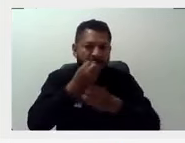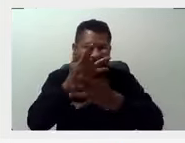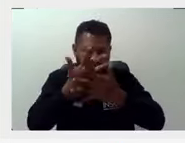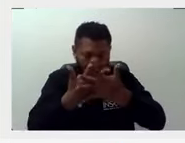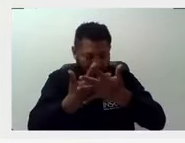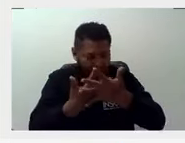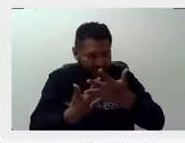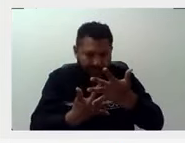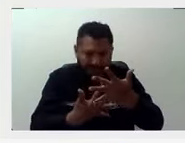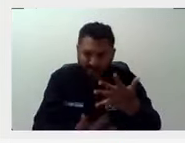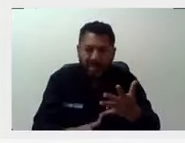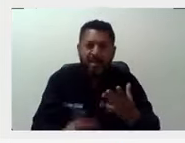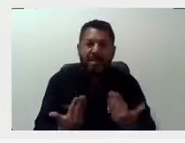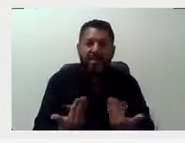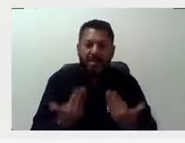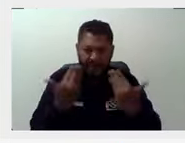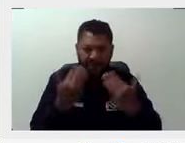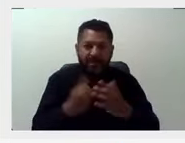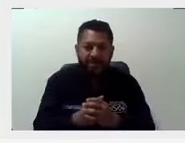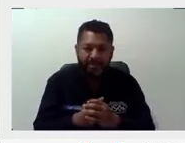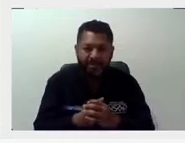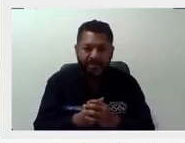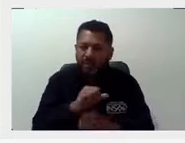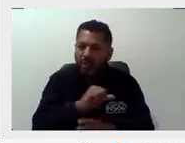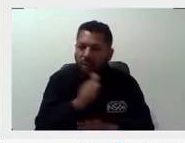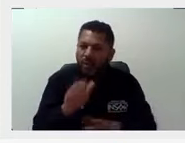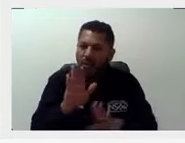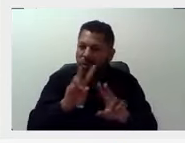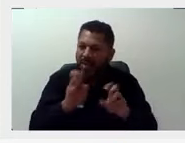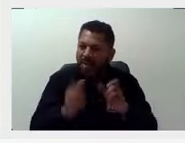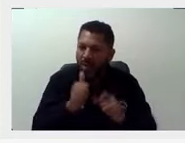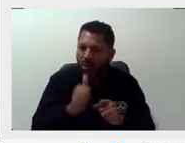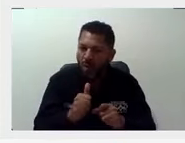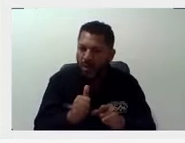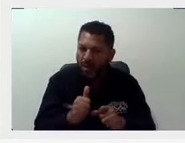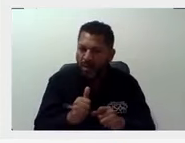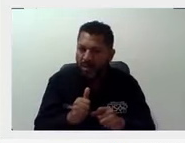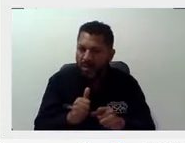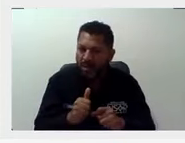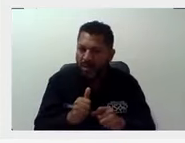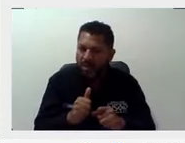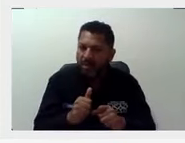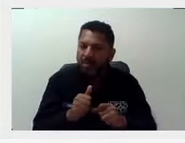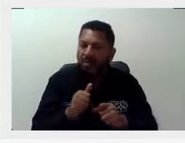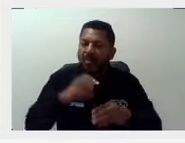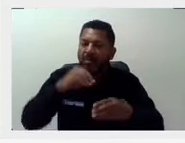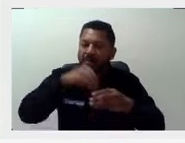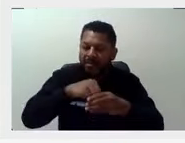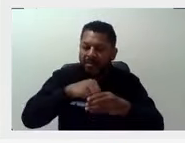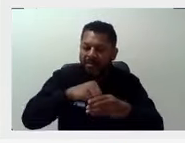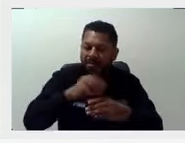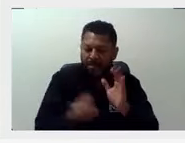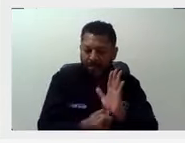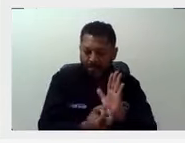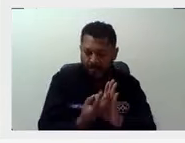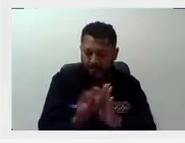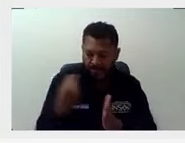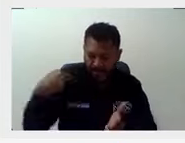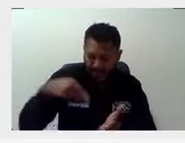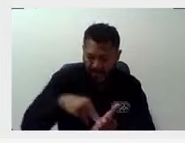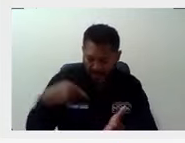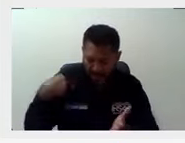momento que les pueden servir. Otro habla también de el tanque matemático de Mario Rodríguez. Jorge Ríos